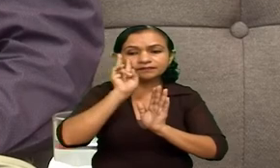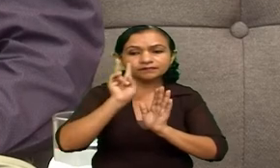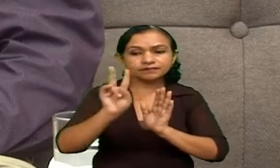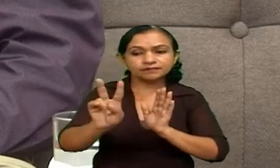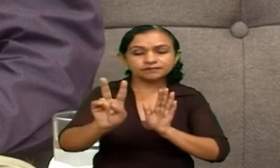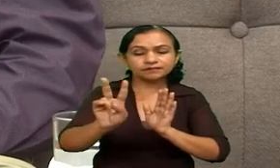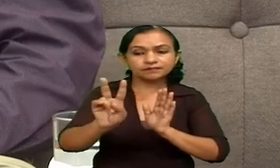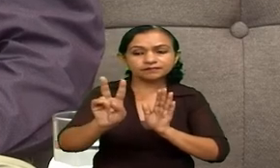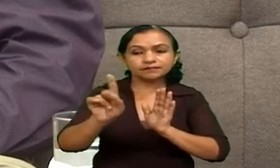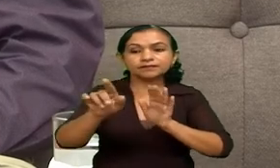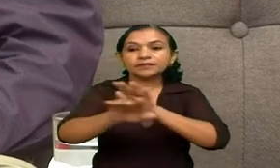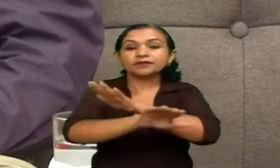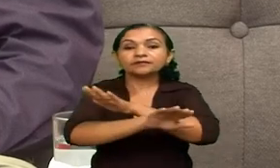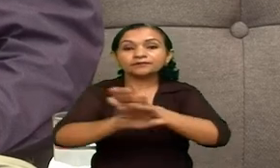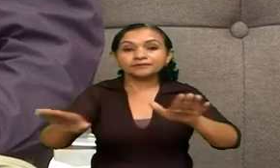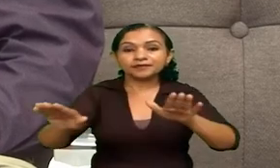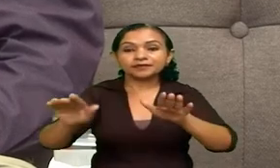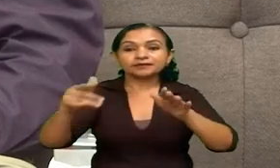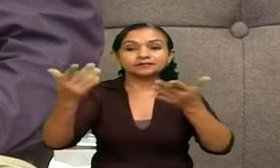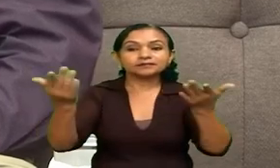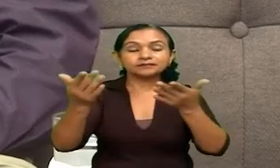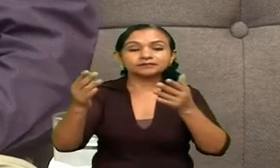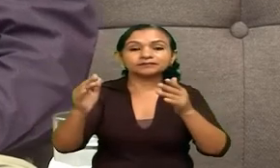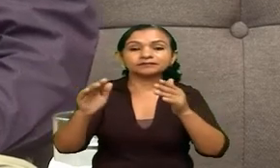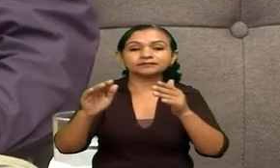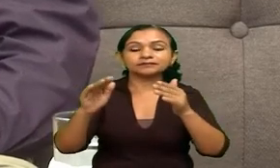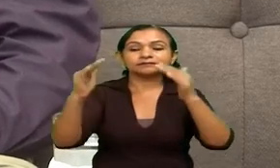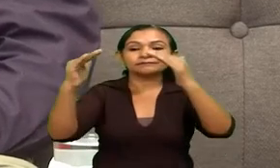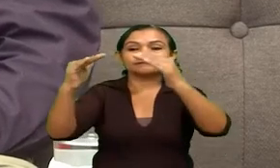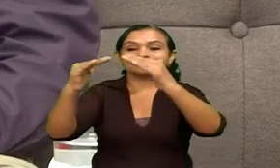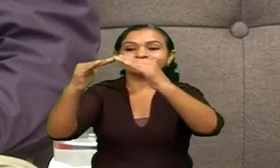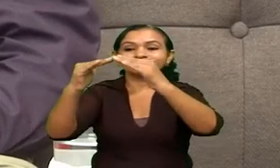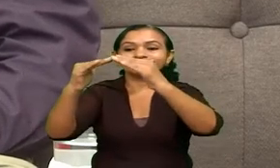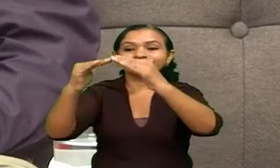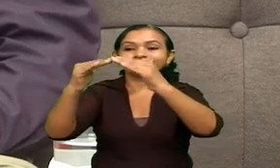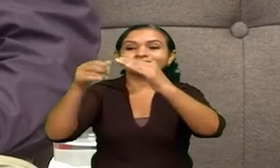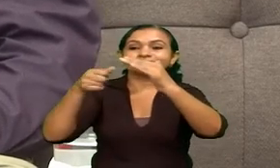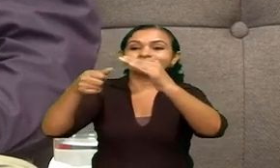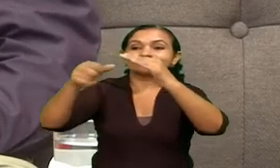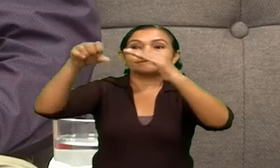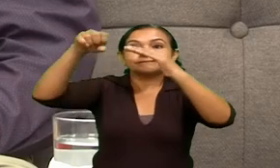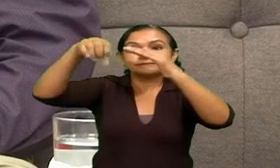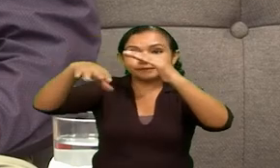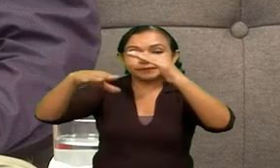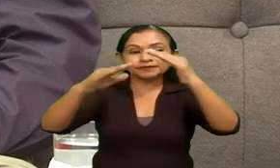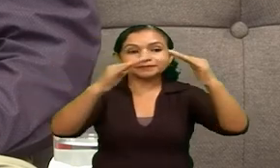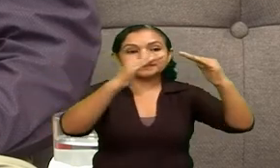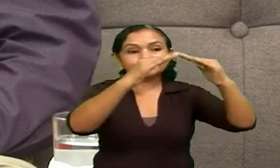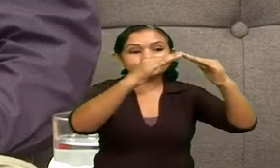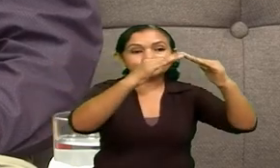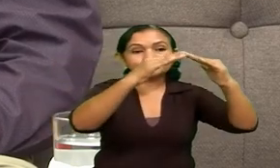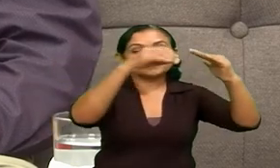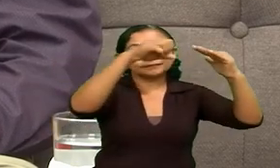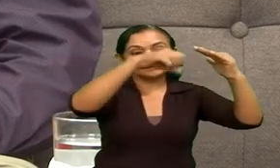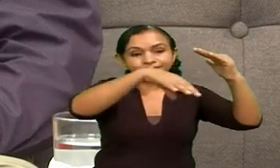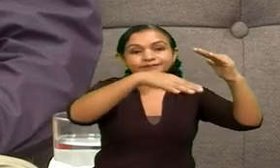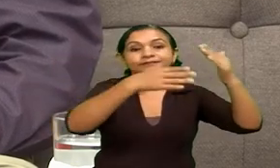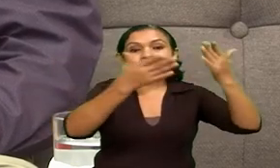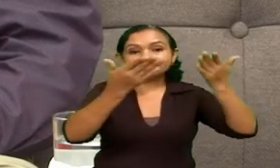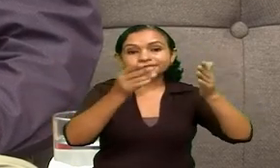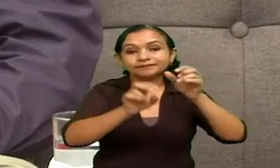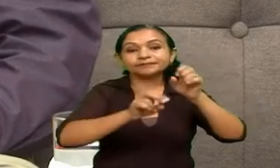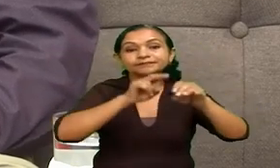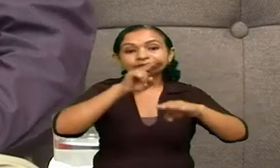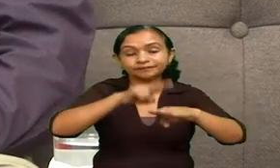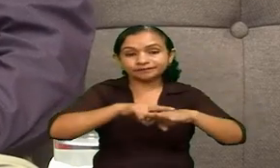esa etapa final, que es conectar la vivienda al sistema eléctrico nacional.